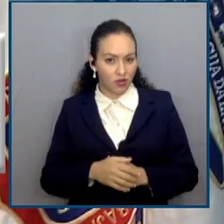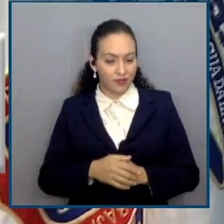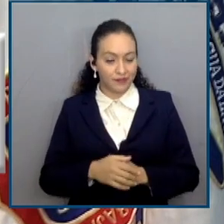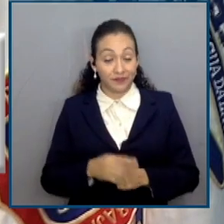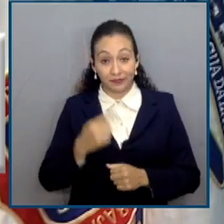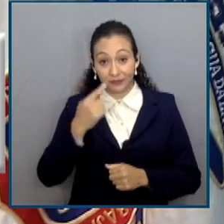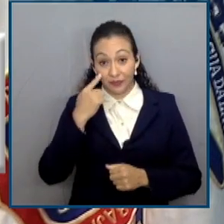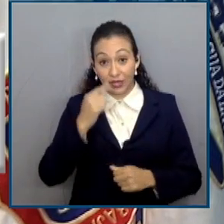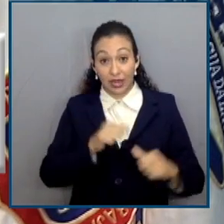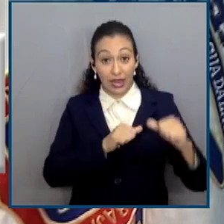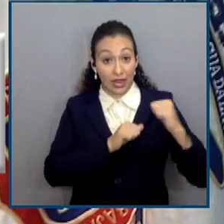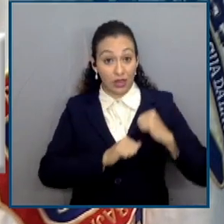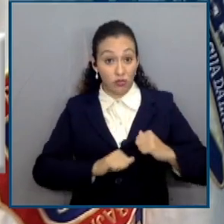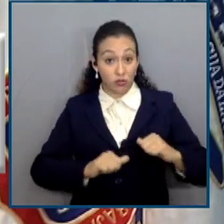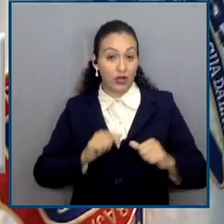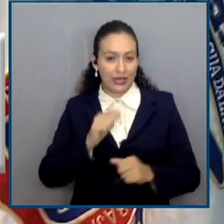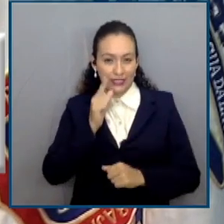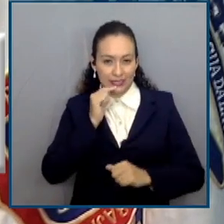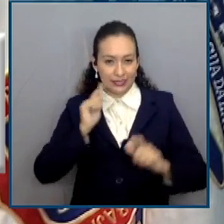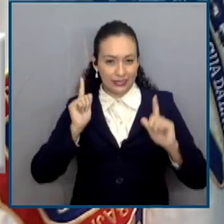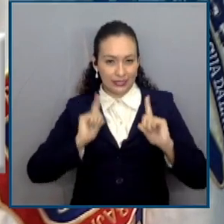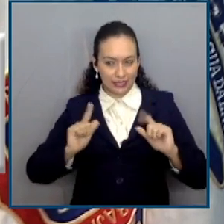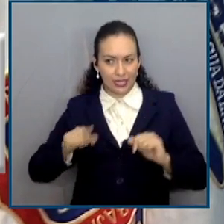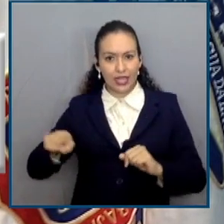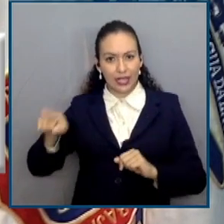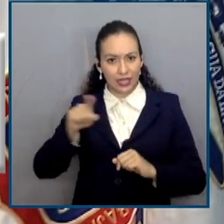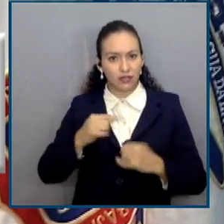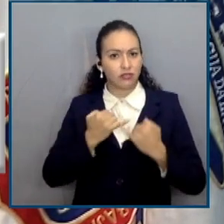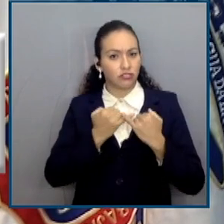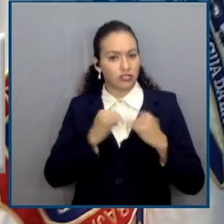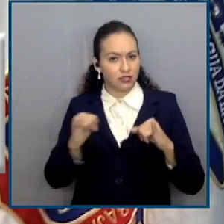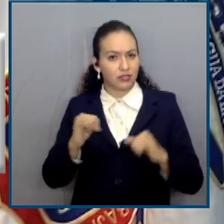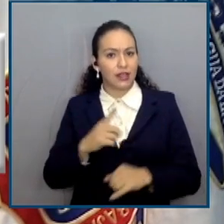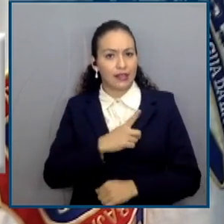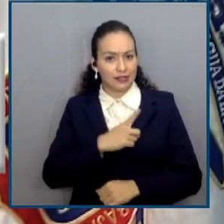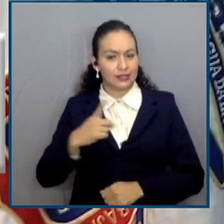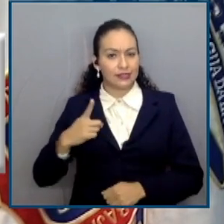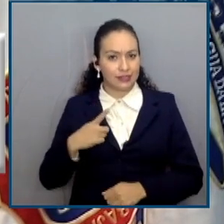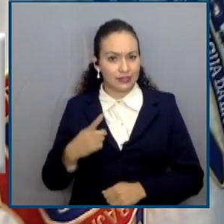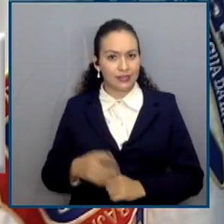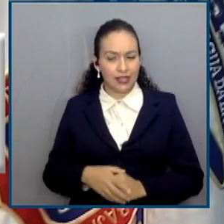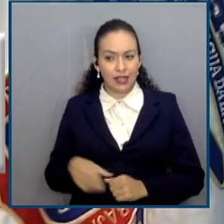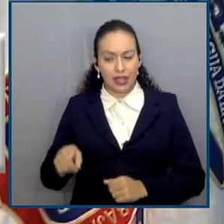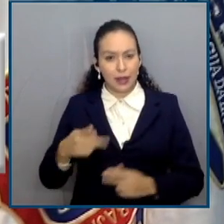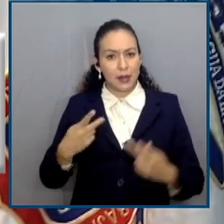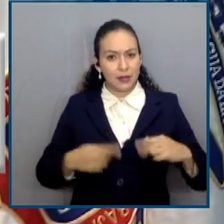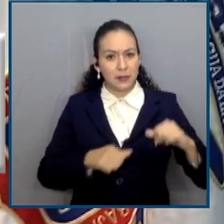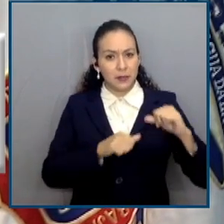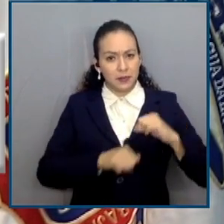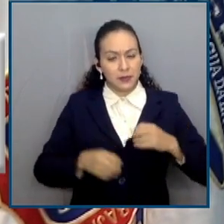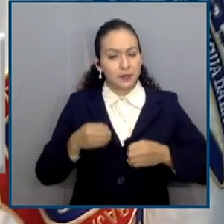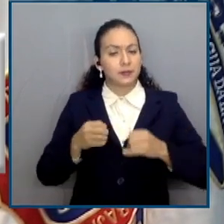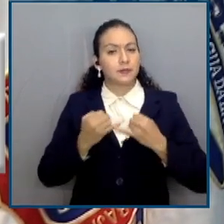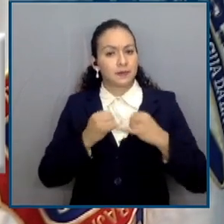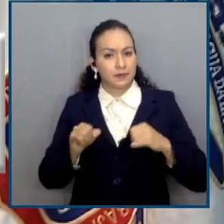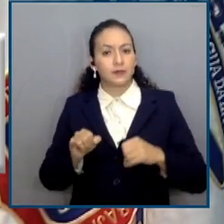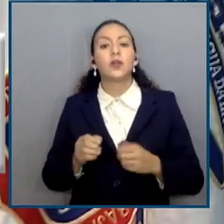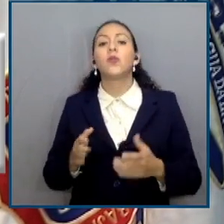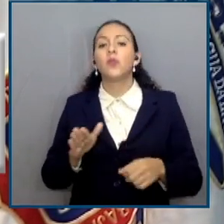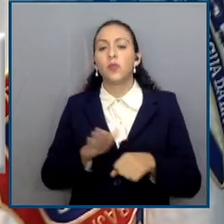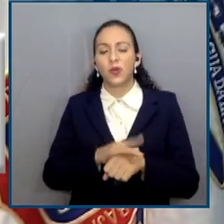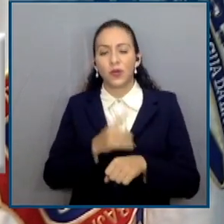judiciales sean independientes y de que su legitimidad democrática se sustente a partir de